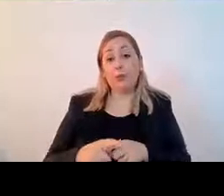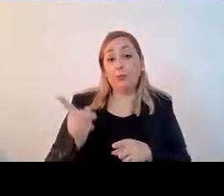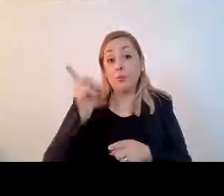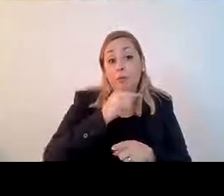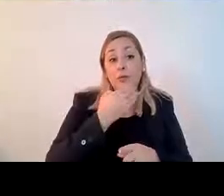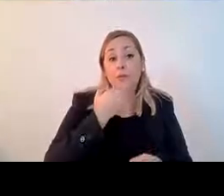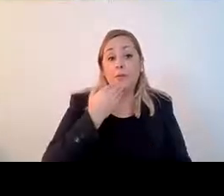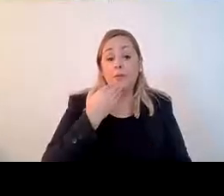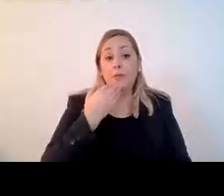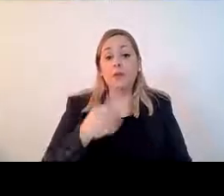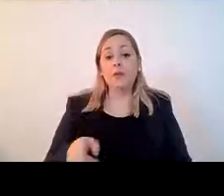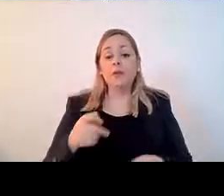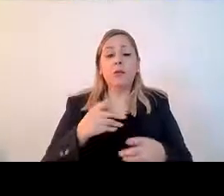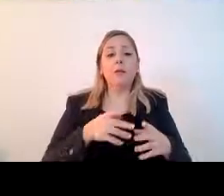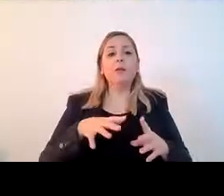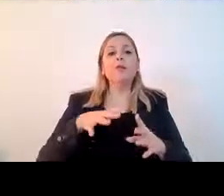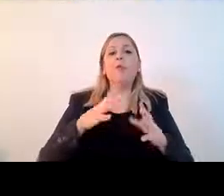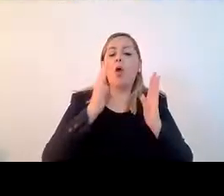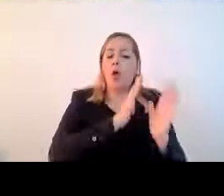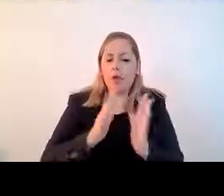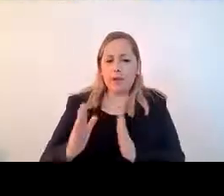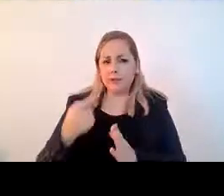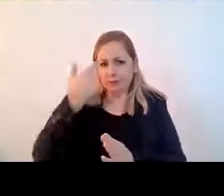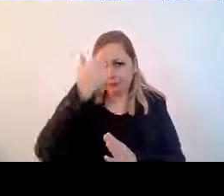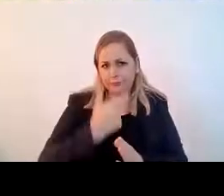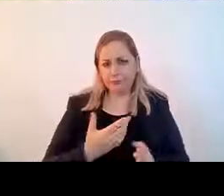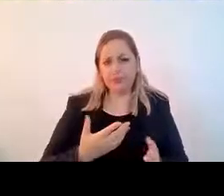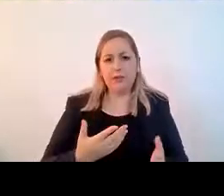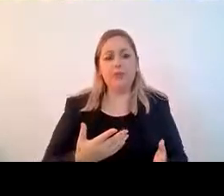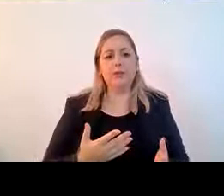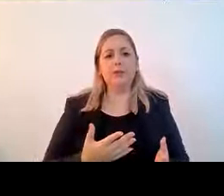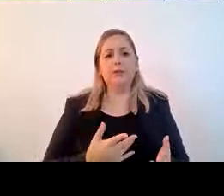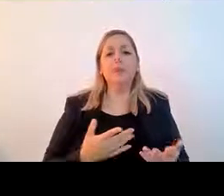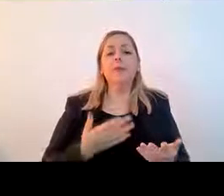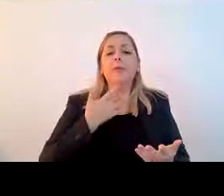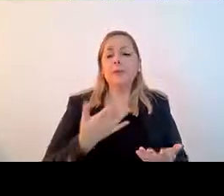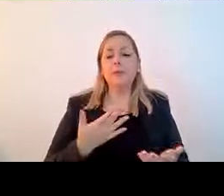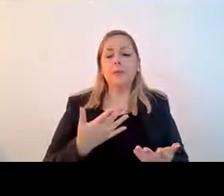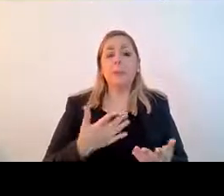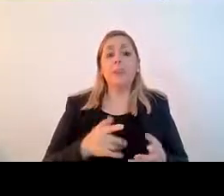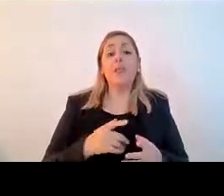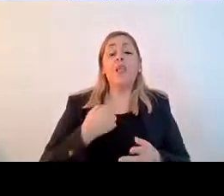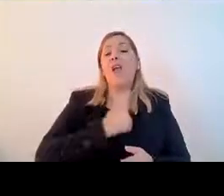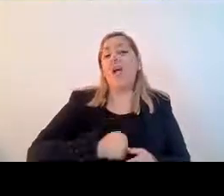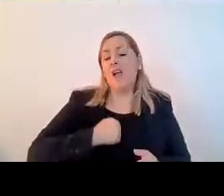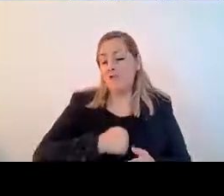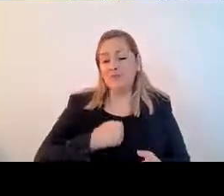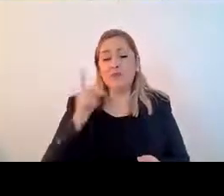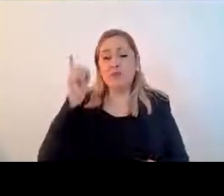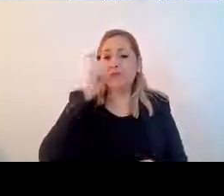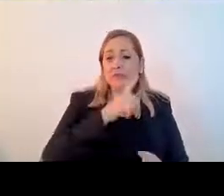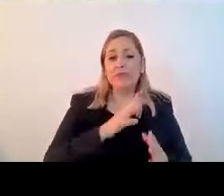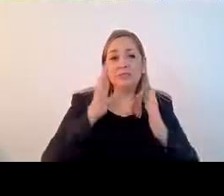El último es la autoorganización. A causa de la facilidad de distracción por los estímulos, su aburrimiento y dificultad para atender